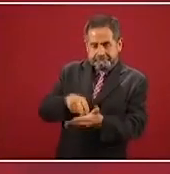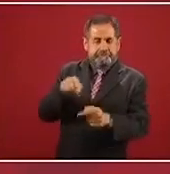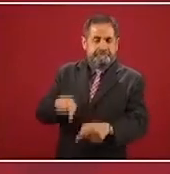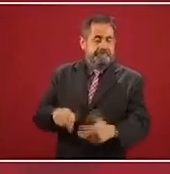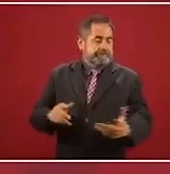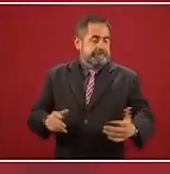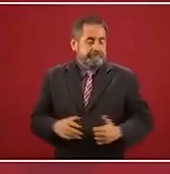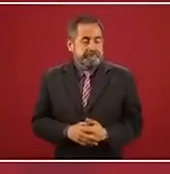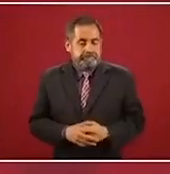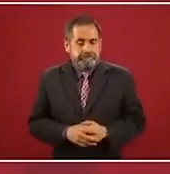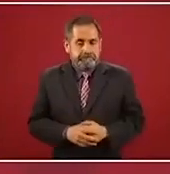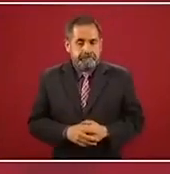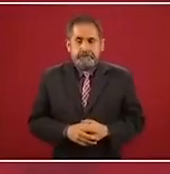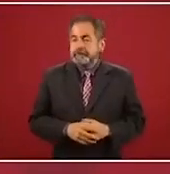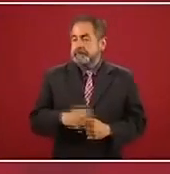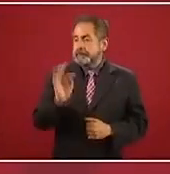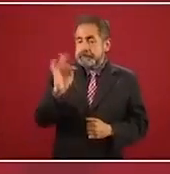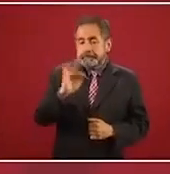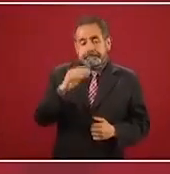se establece un régimen